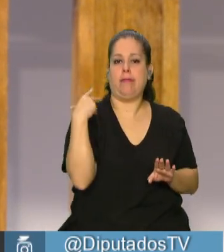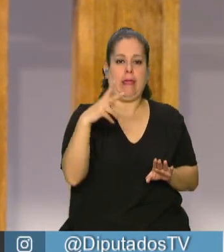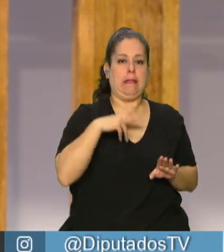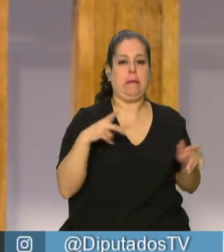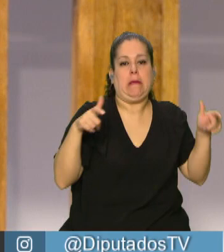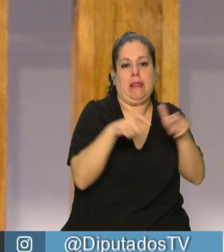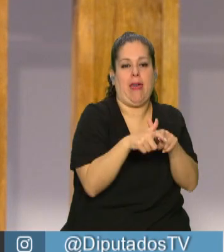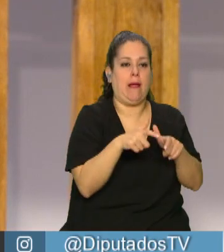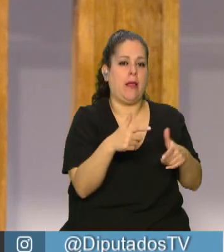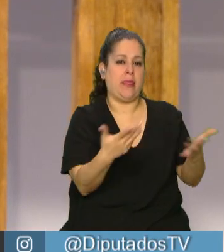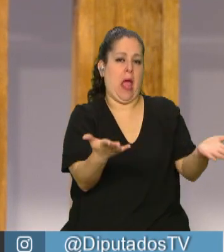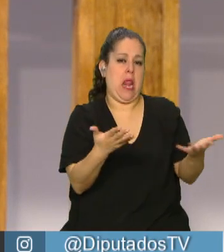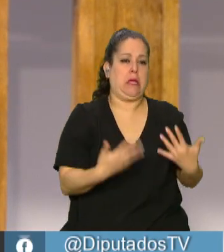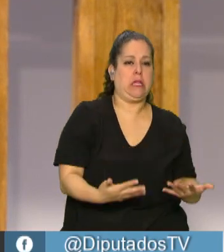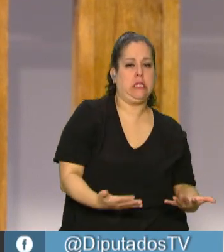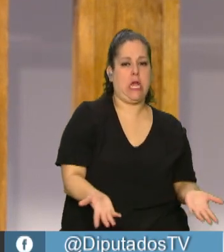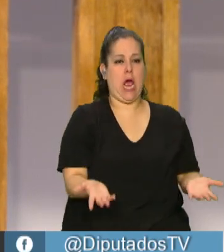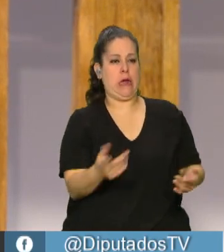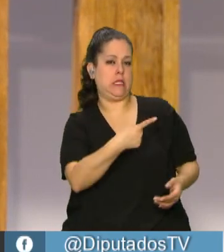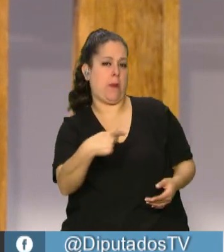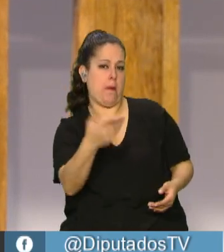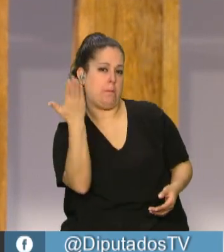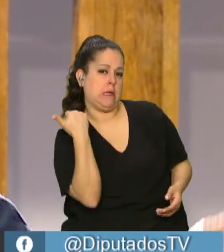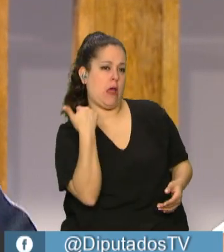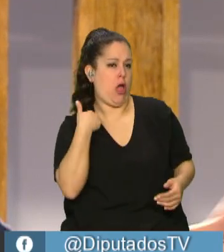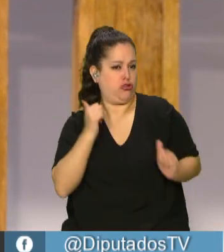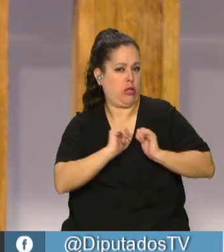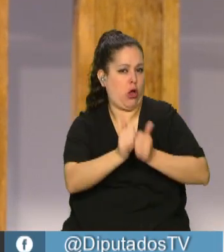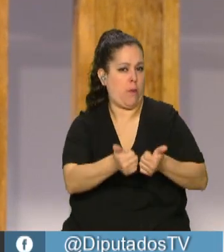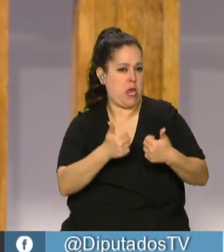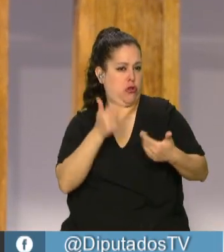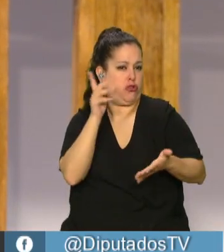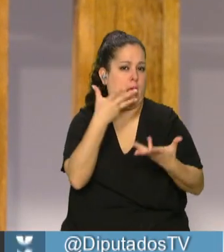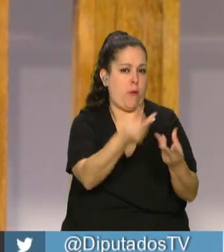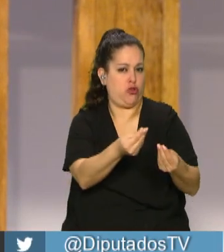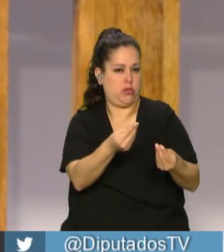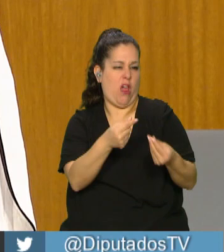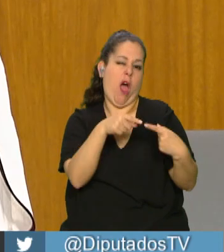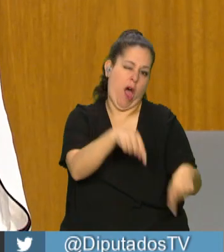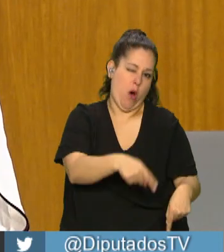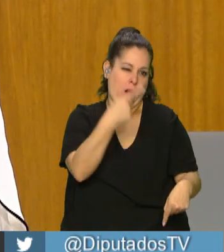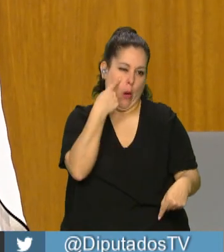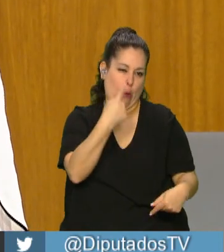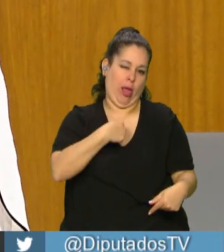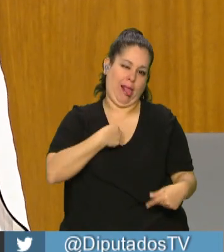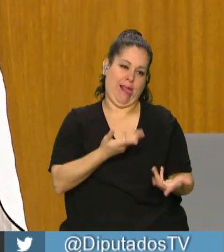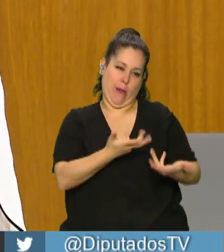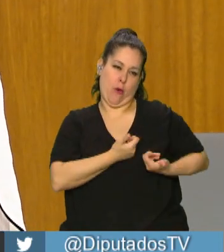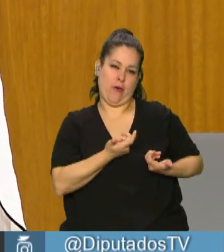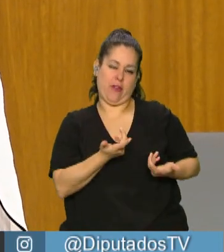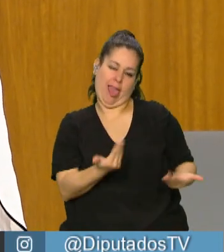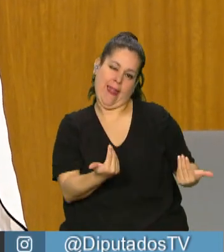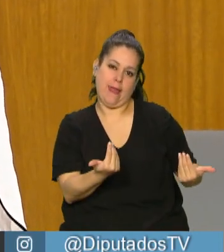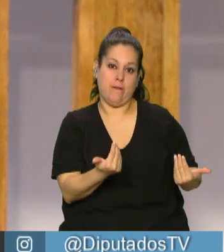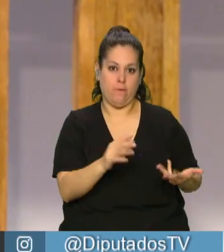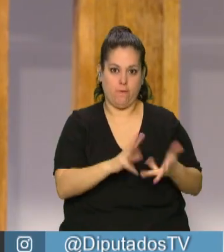che, dejate de jorobar, la semana pasada yo te acompañé con tal proyecto, ahora acompaña. Eso no se podría decir hoy.